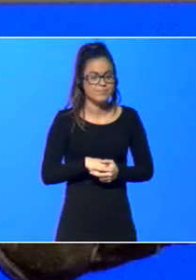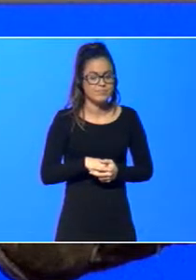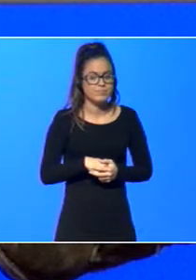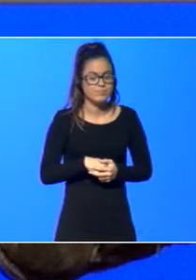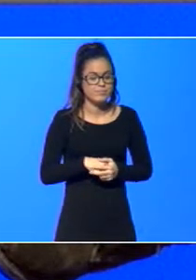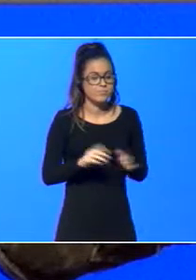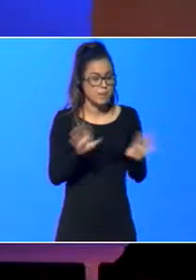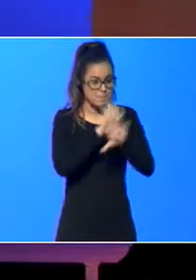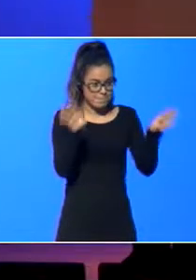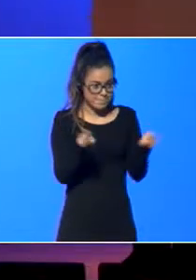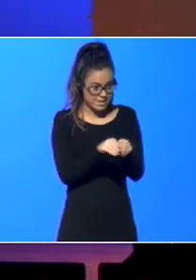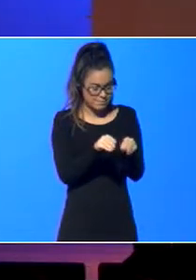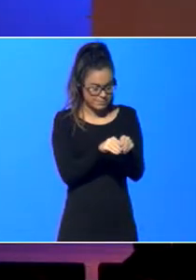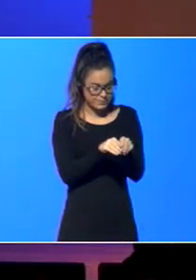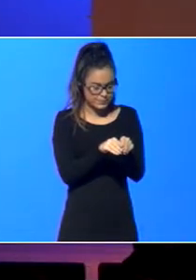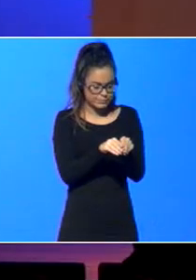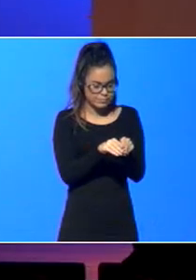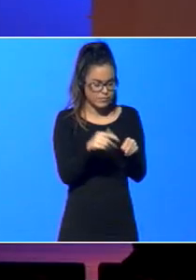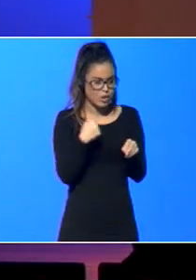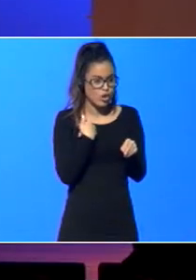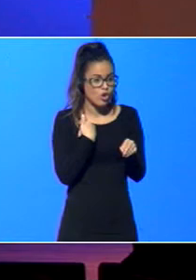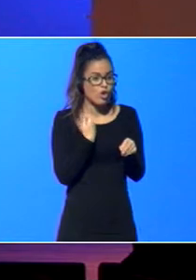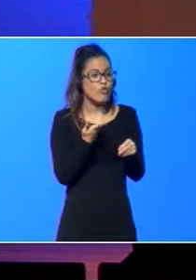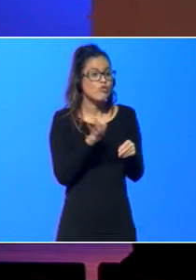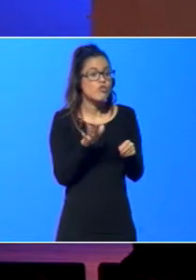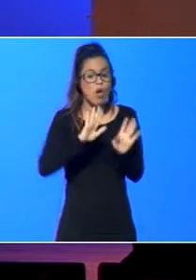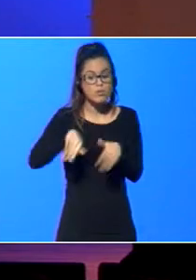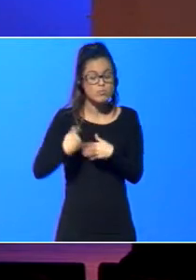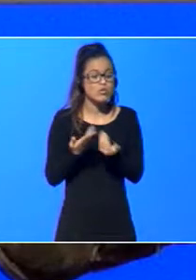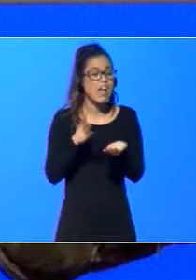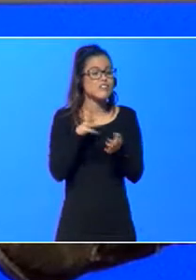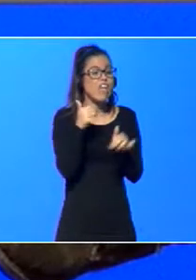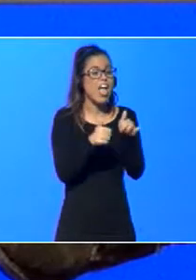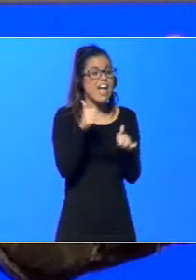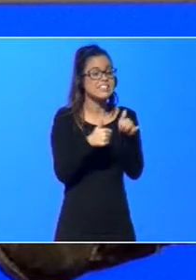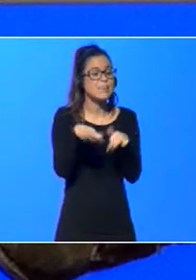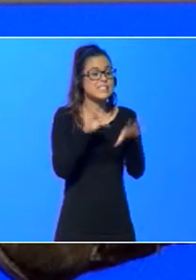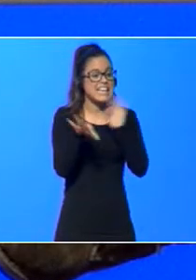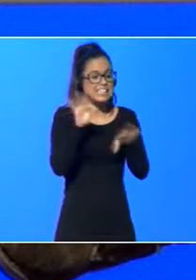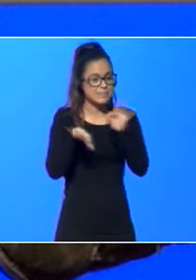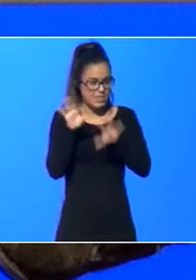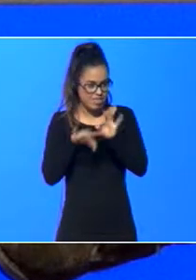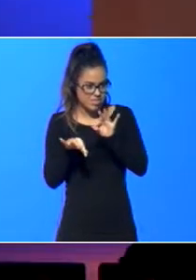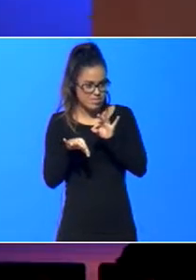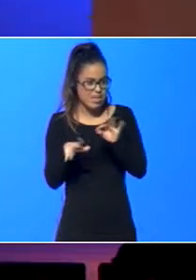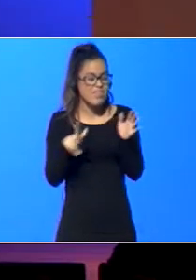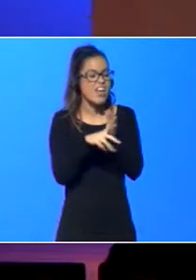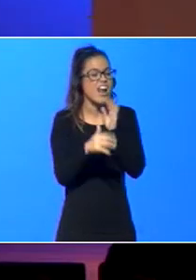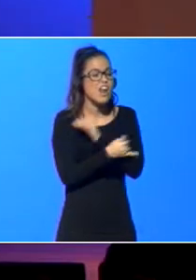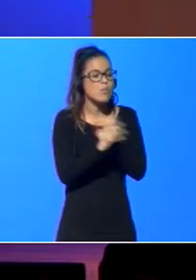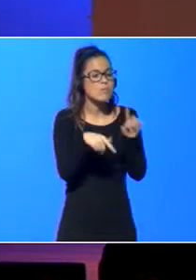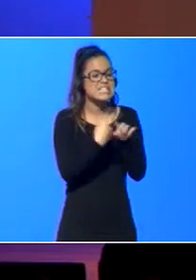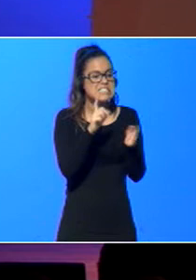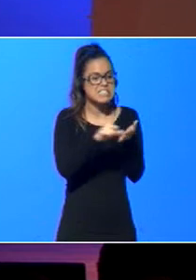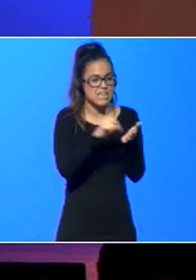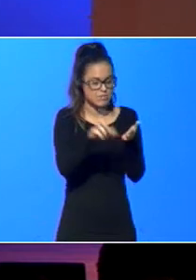Muy brevemente, yo soy corrector de selectividad en los últimos años, de lengua y literatura. Y una discusión